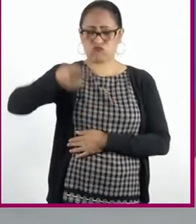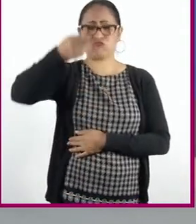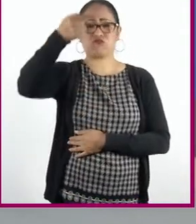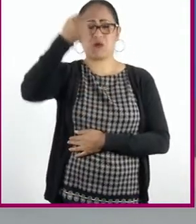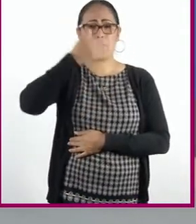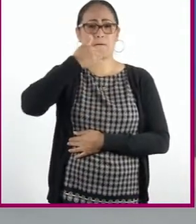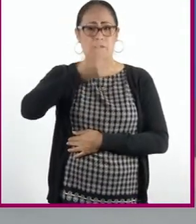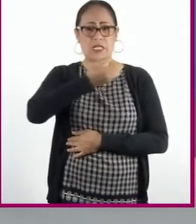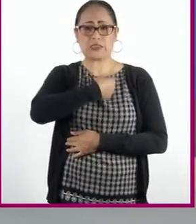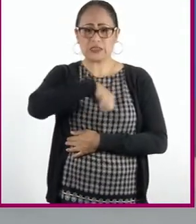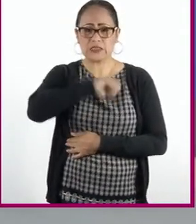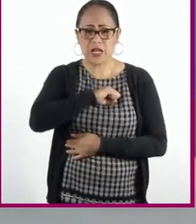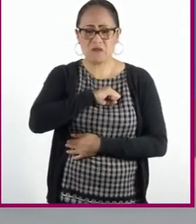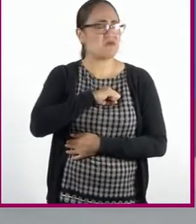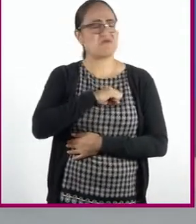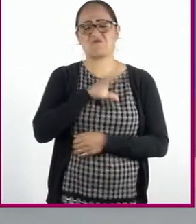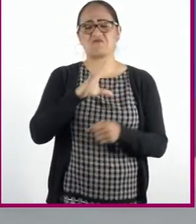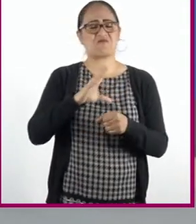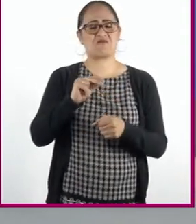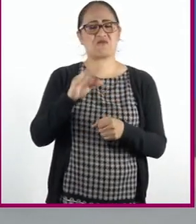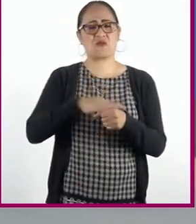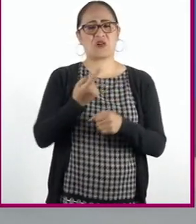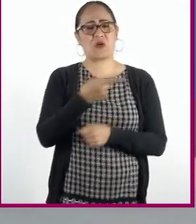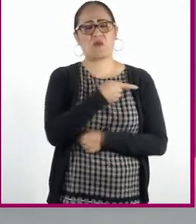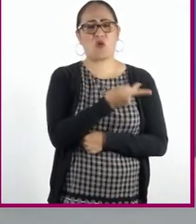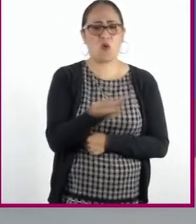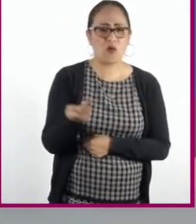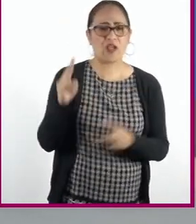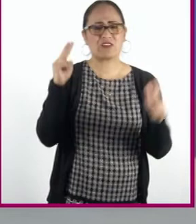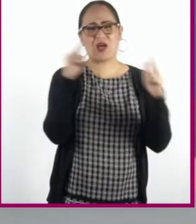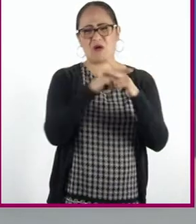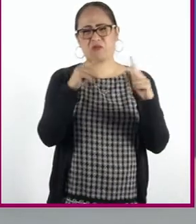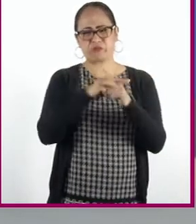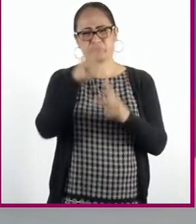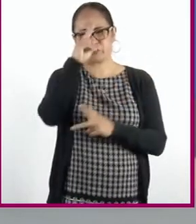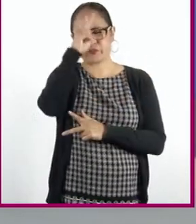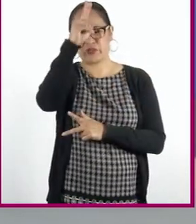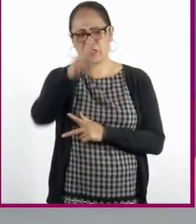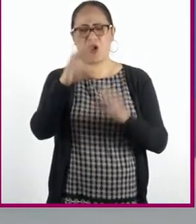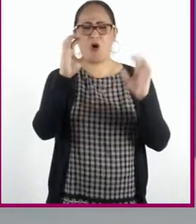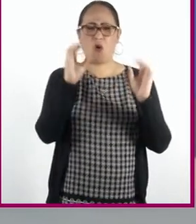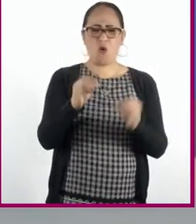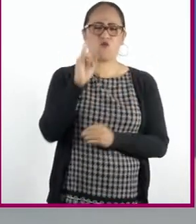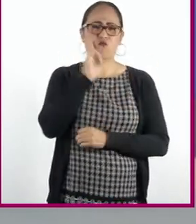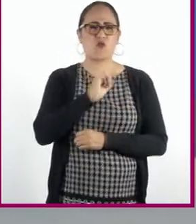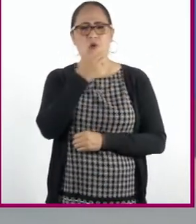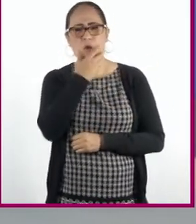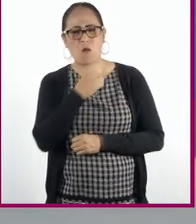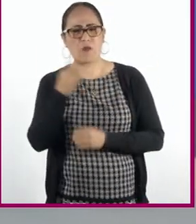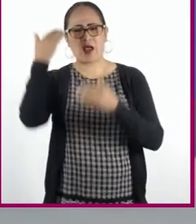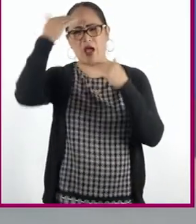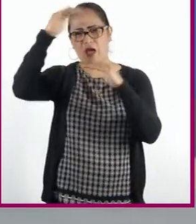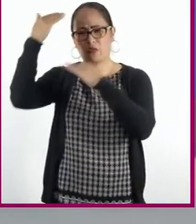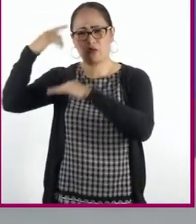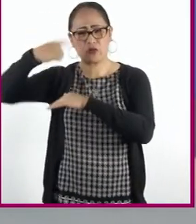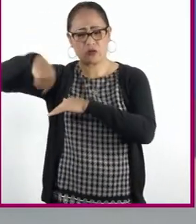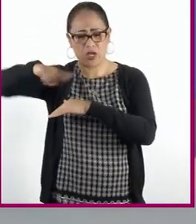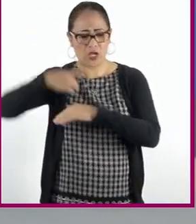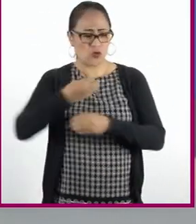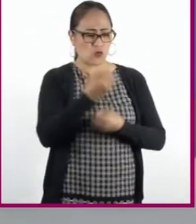a situaciones de pobreza, violencia o porque simplemente las y los adultos que les cuidan no tienen las